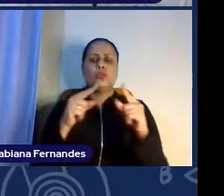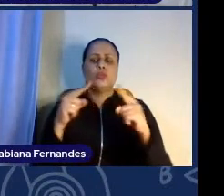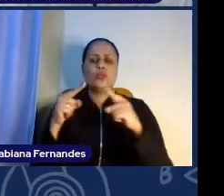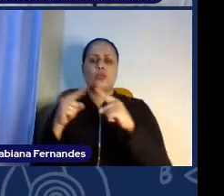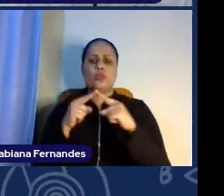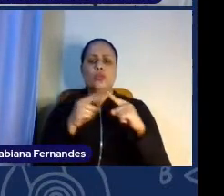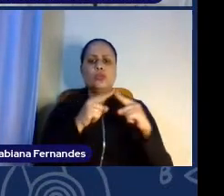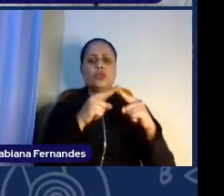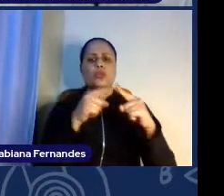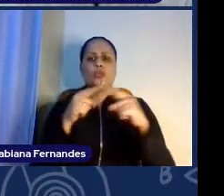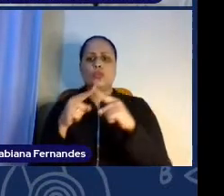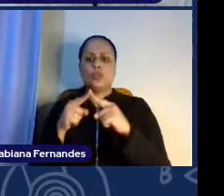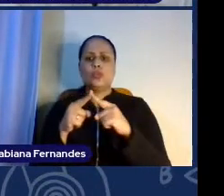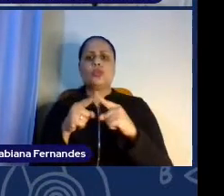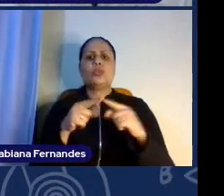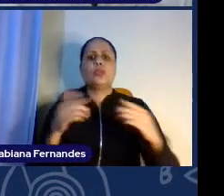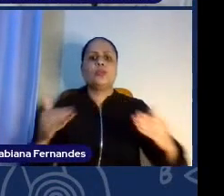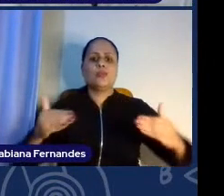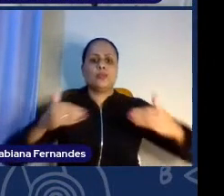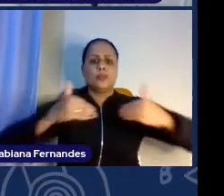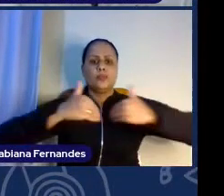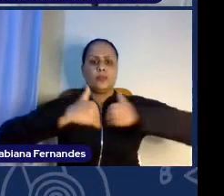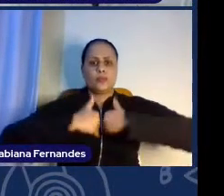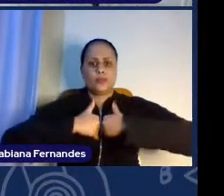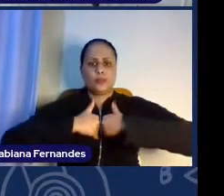trastorno del espectro autista.